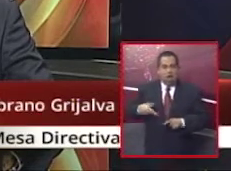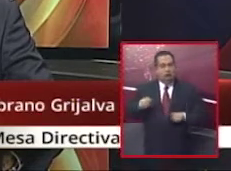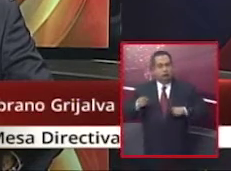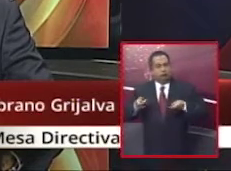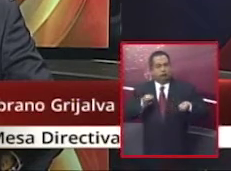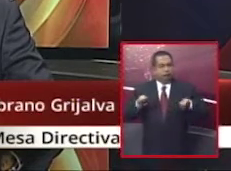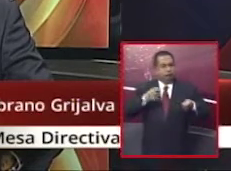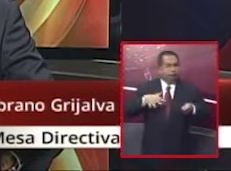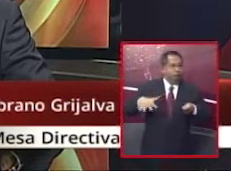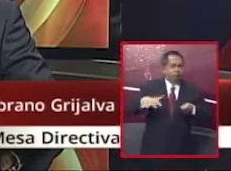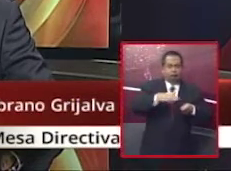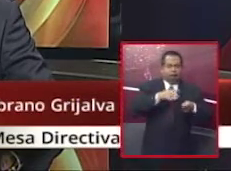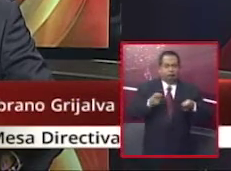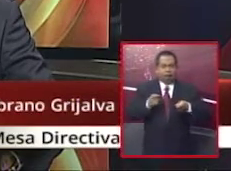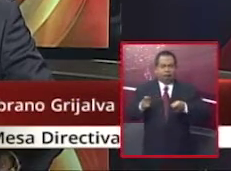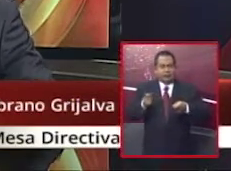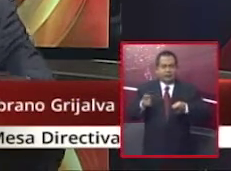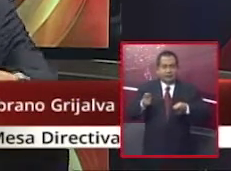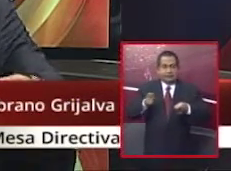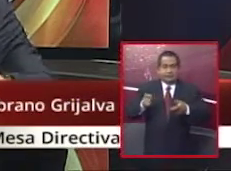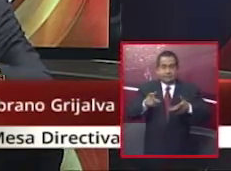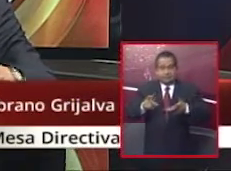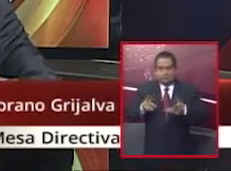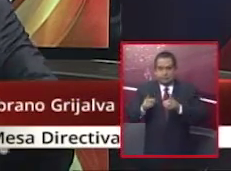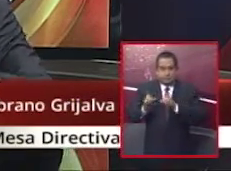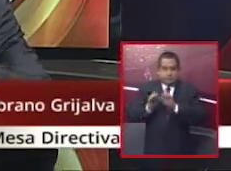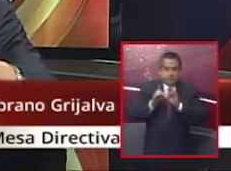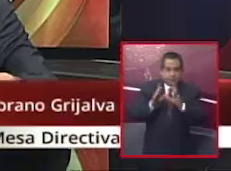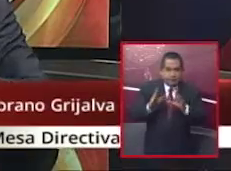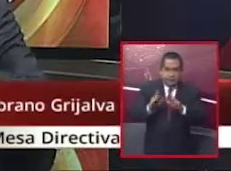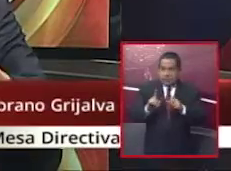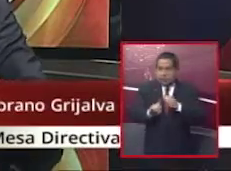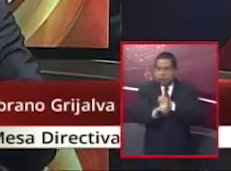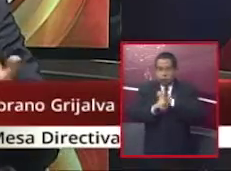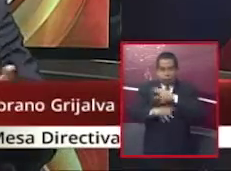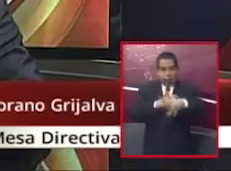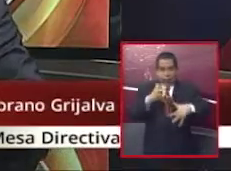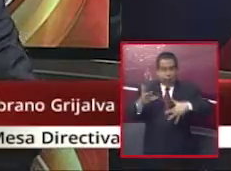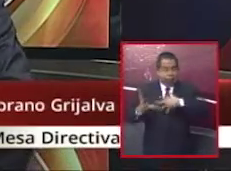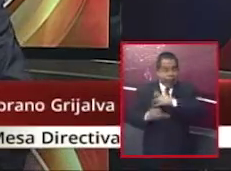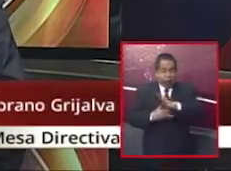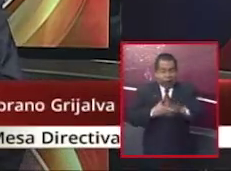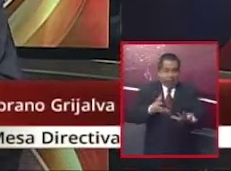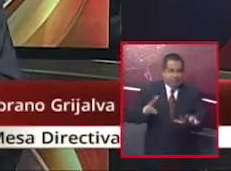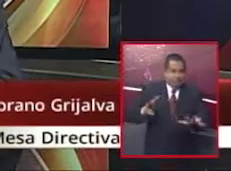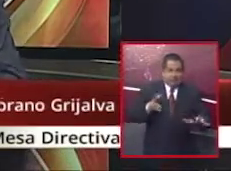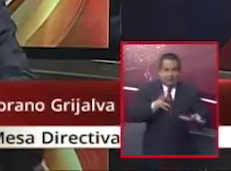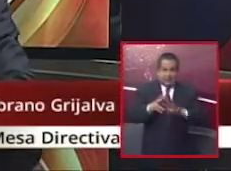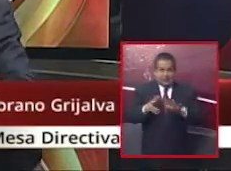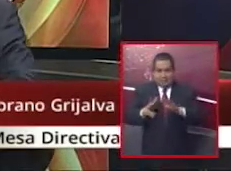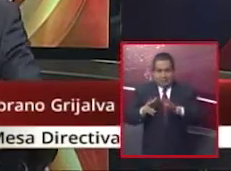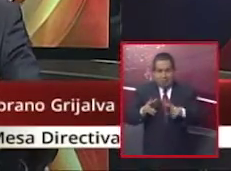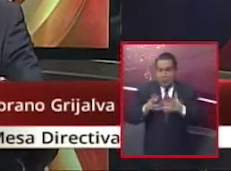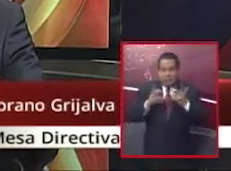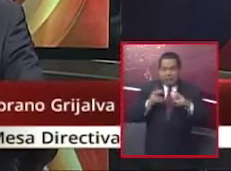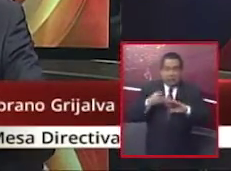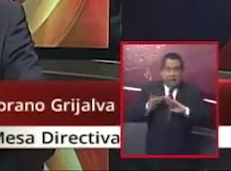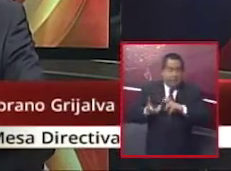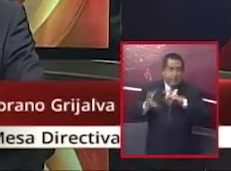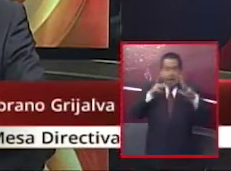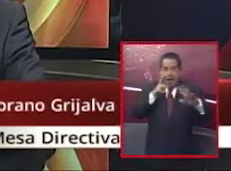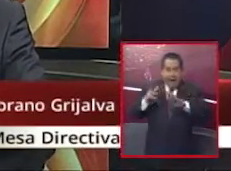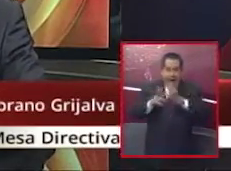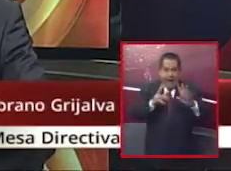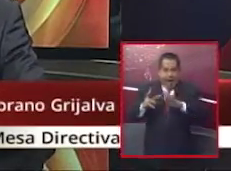conduciendo los trabajos. Ajá. Y de repente se armó allí de nueva cuenta el descontrol en